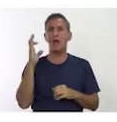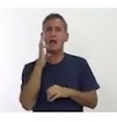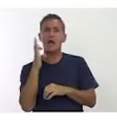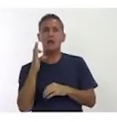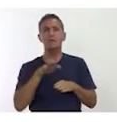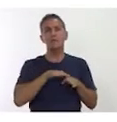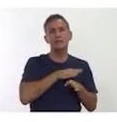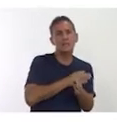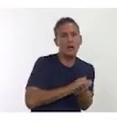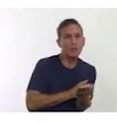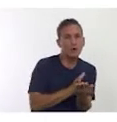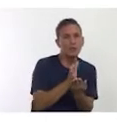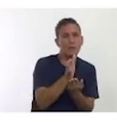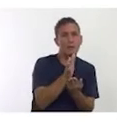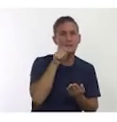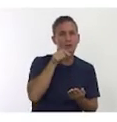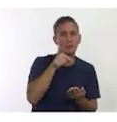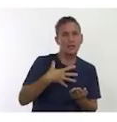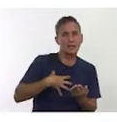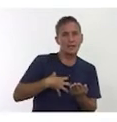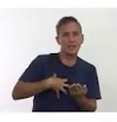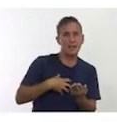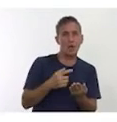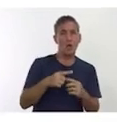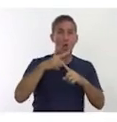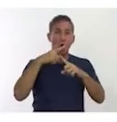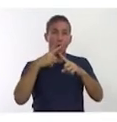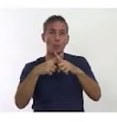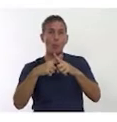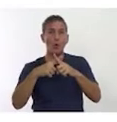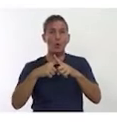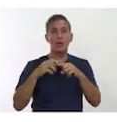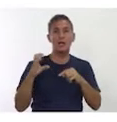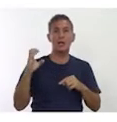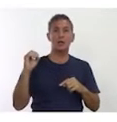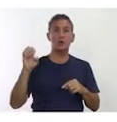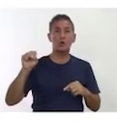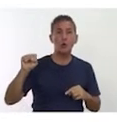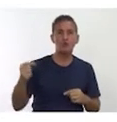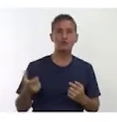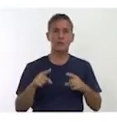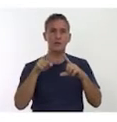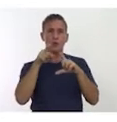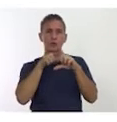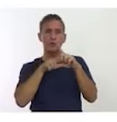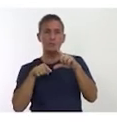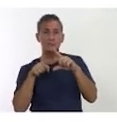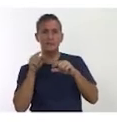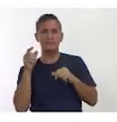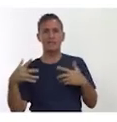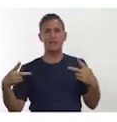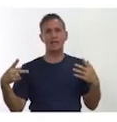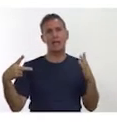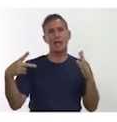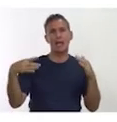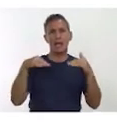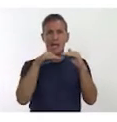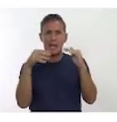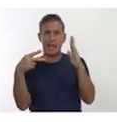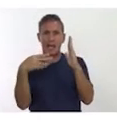fuerza por el desplazamiento que ella provoca por el coseno del ángulo que se forma entre